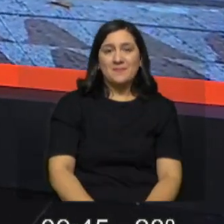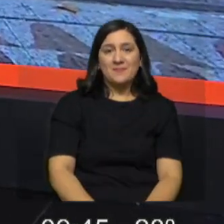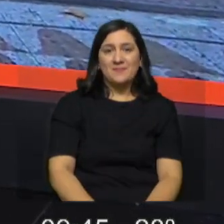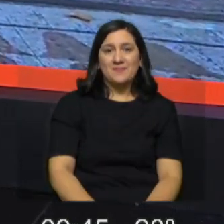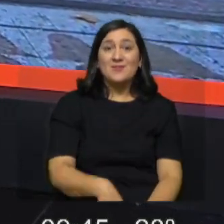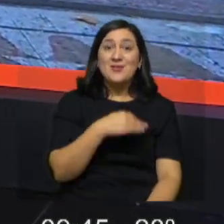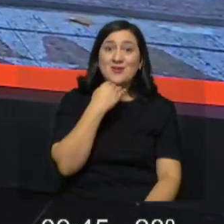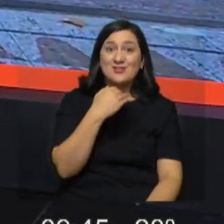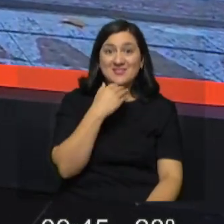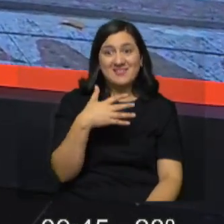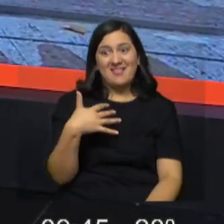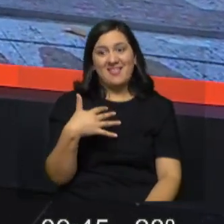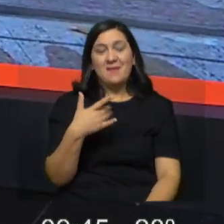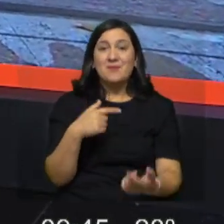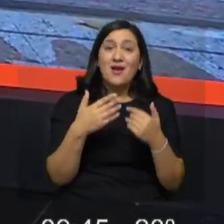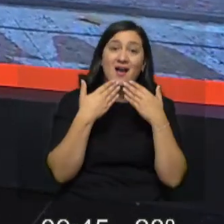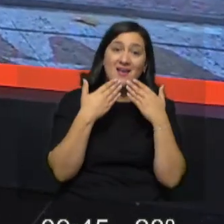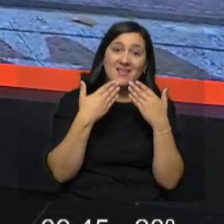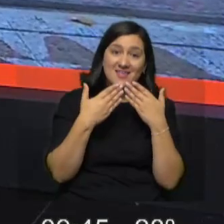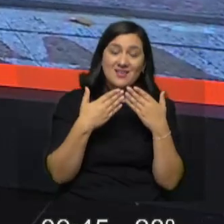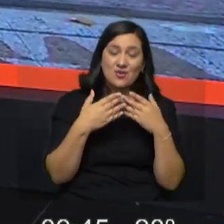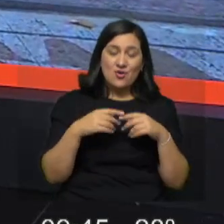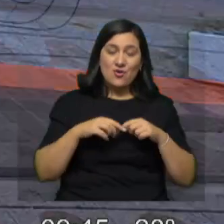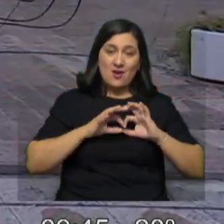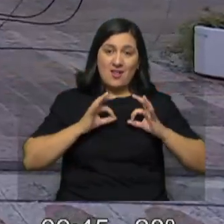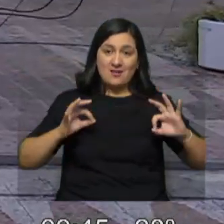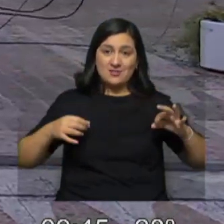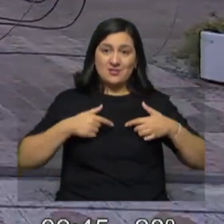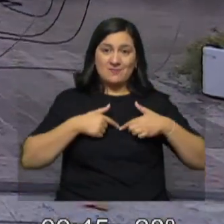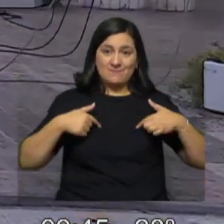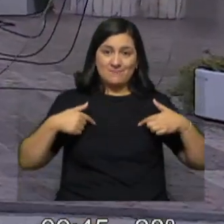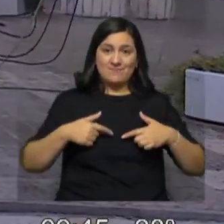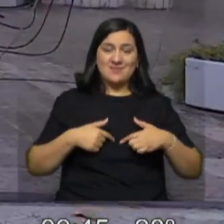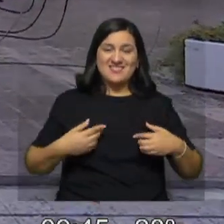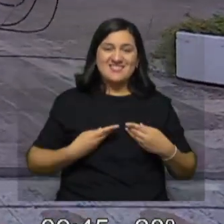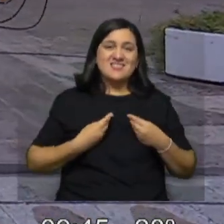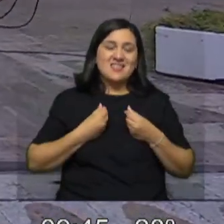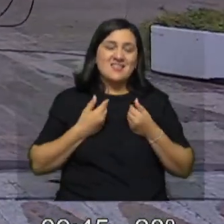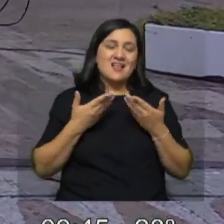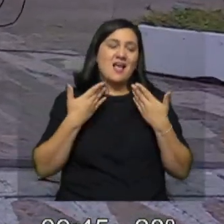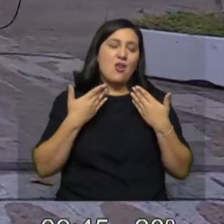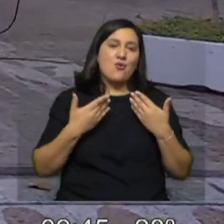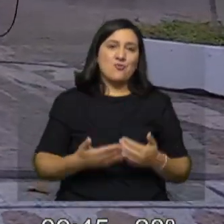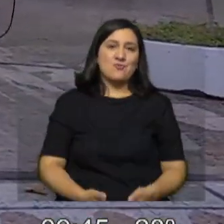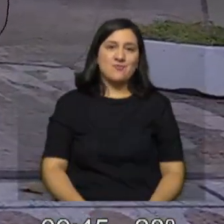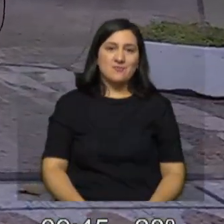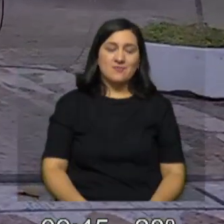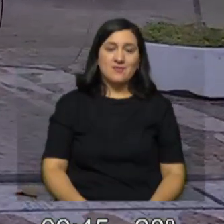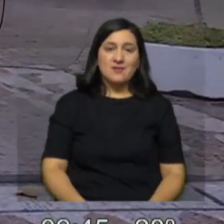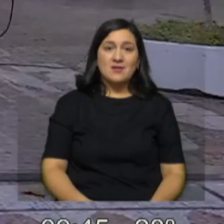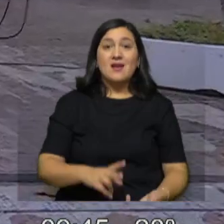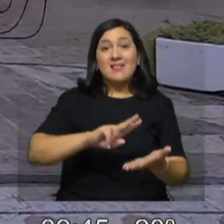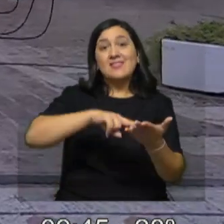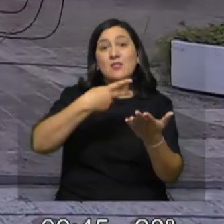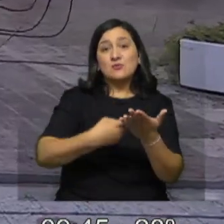No sé si da para tanto, pero yo agradezco la leyenda de este buzo, Fito, que dice siente el calor, la traducción que me hizo el asistente de cámara, el